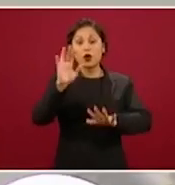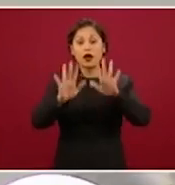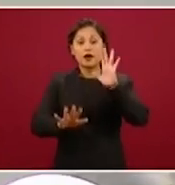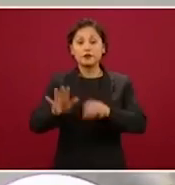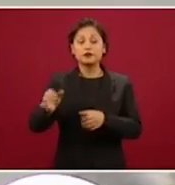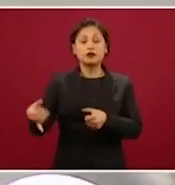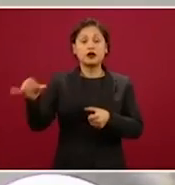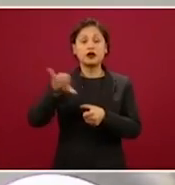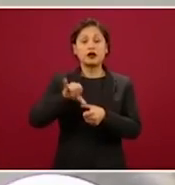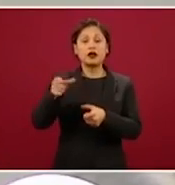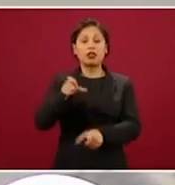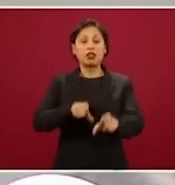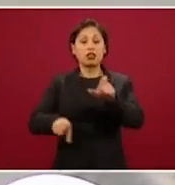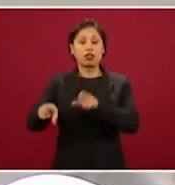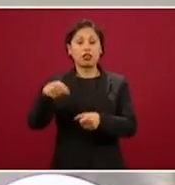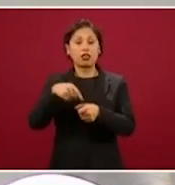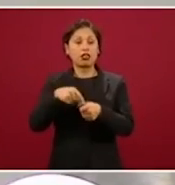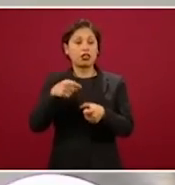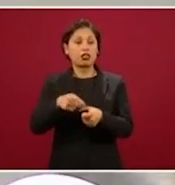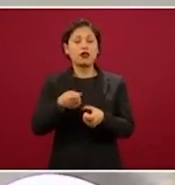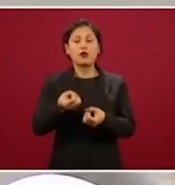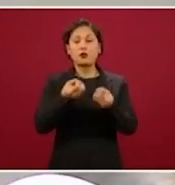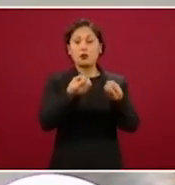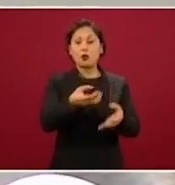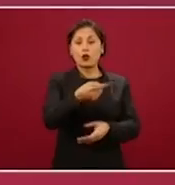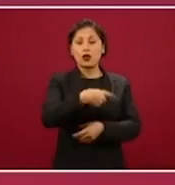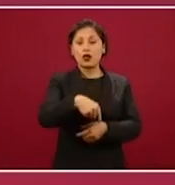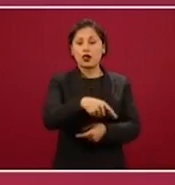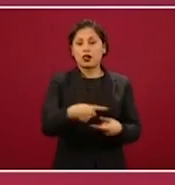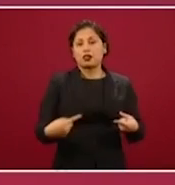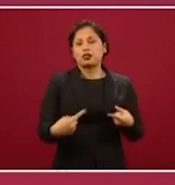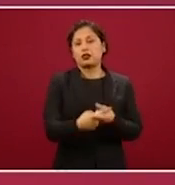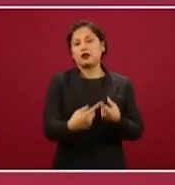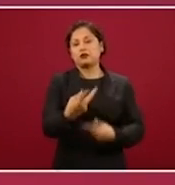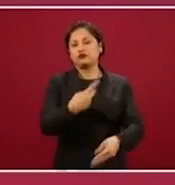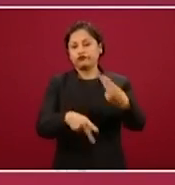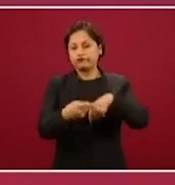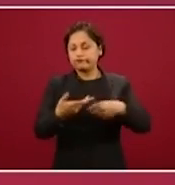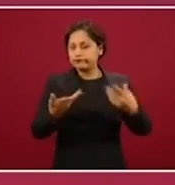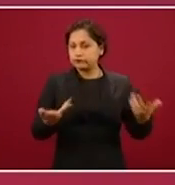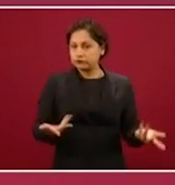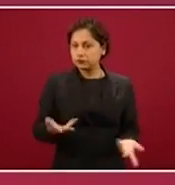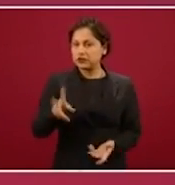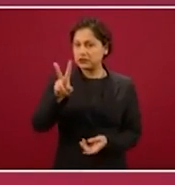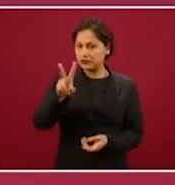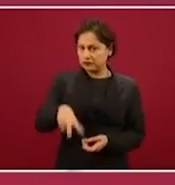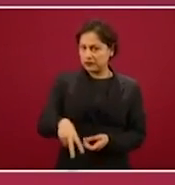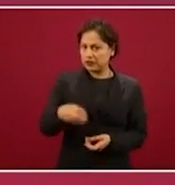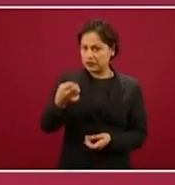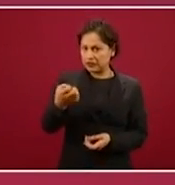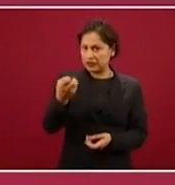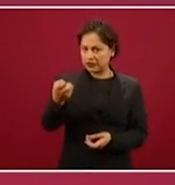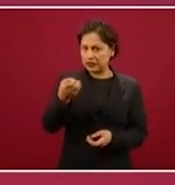se provocan, ¿no? Sí, en el uso de medicamentos, eso no.